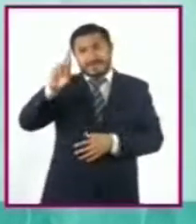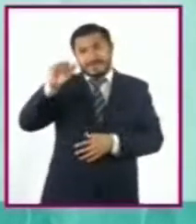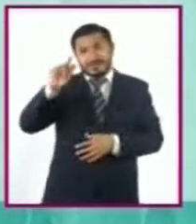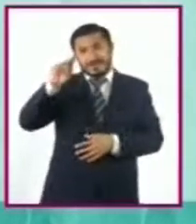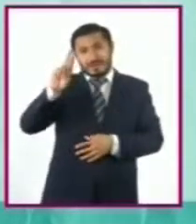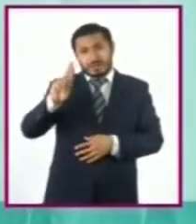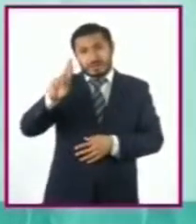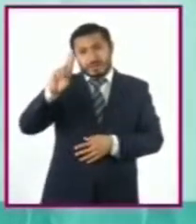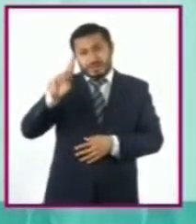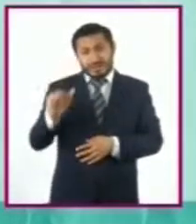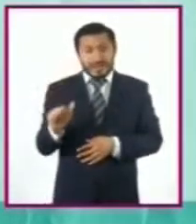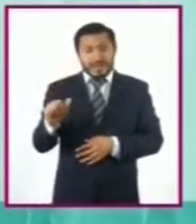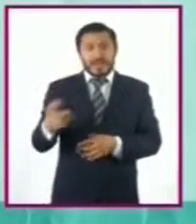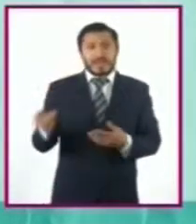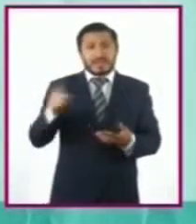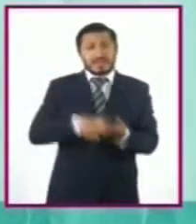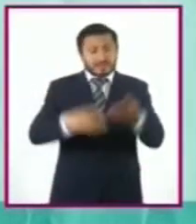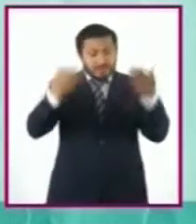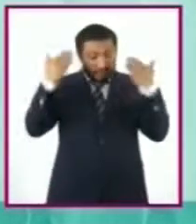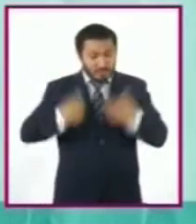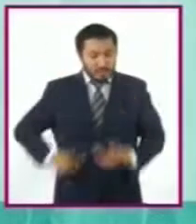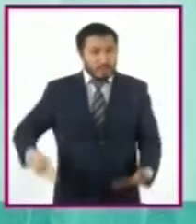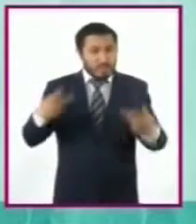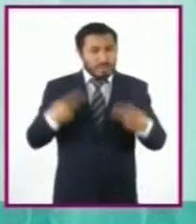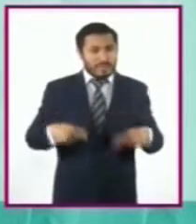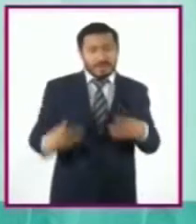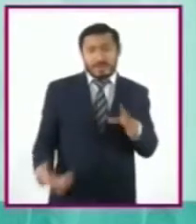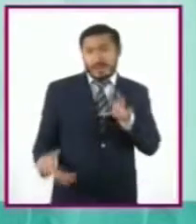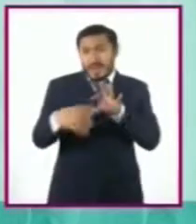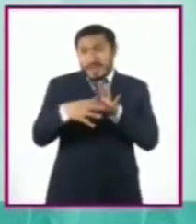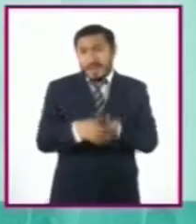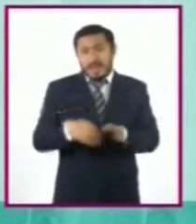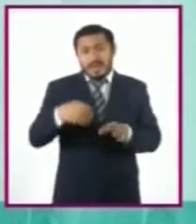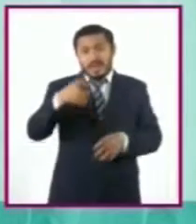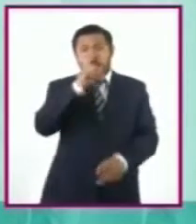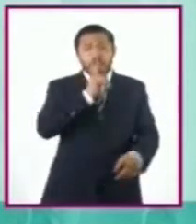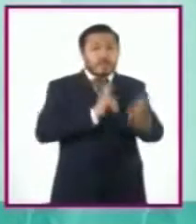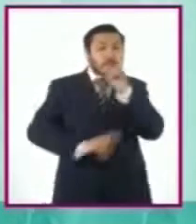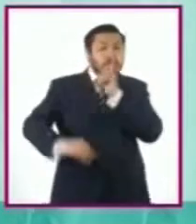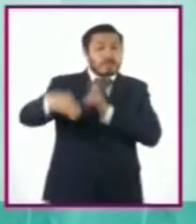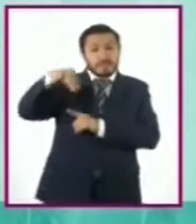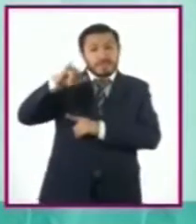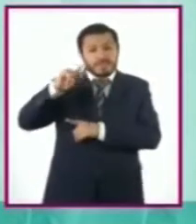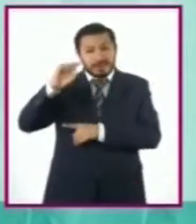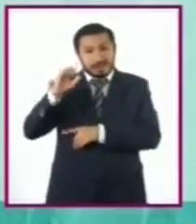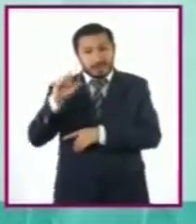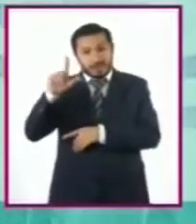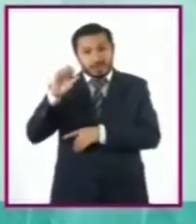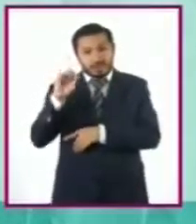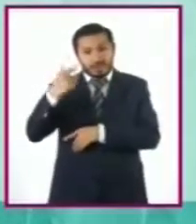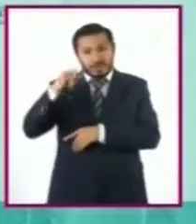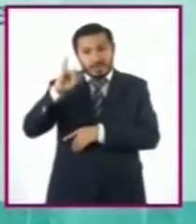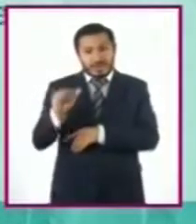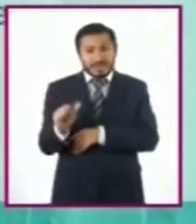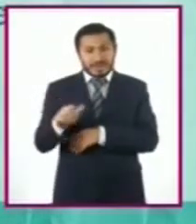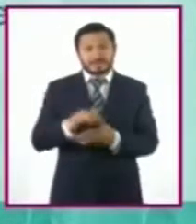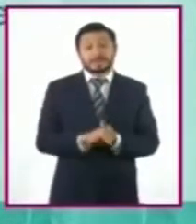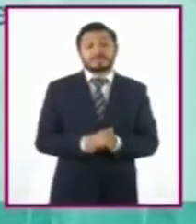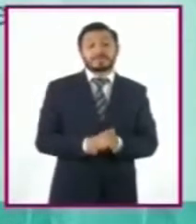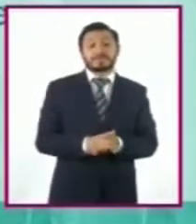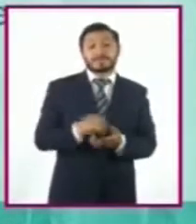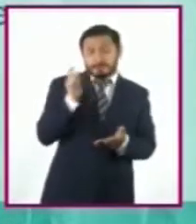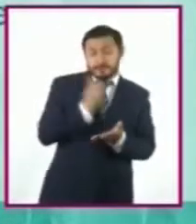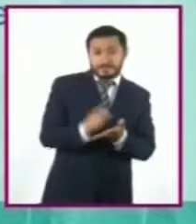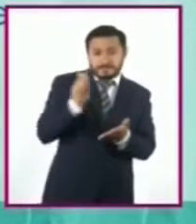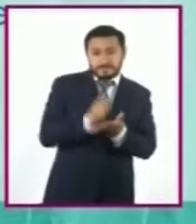y estrechamente vinculada a la mitología, haciendo uso de un pasado legendario. En sus escritos